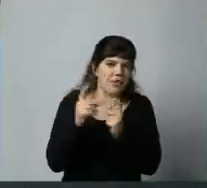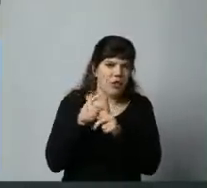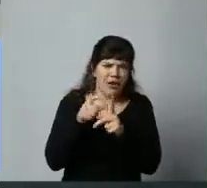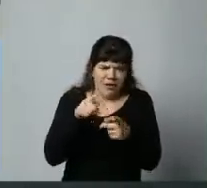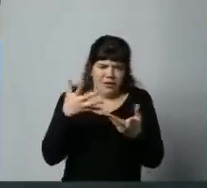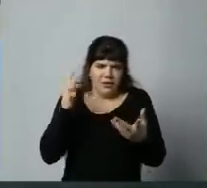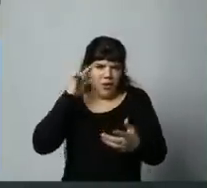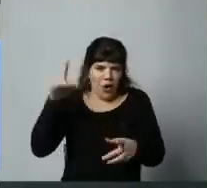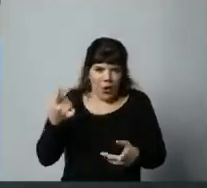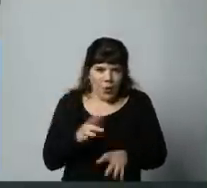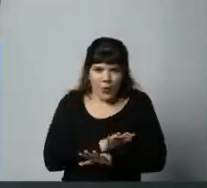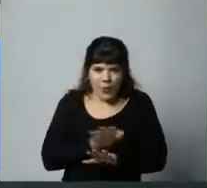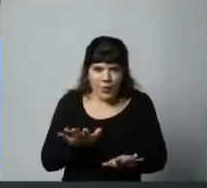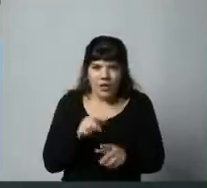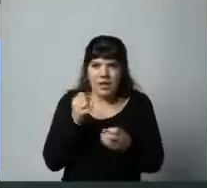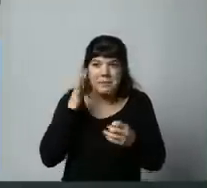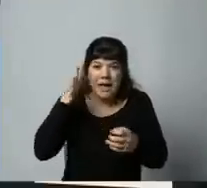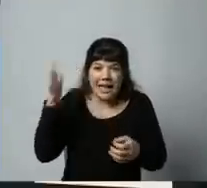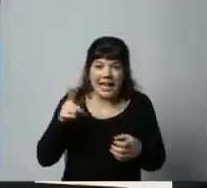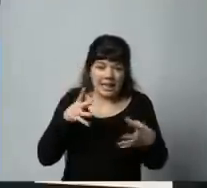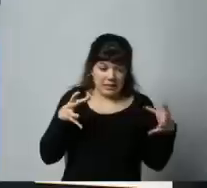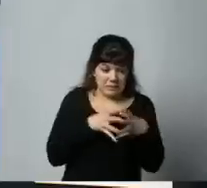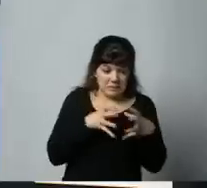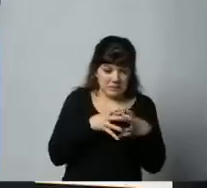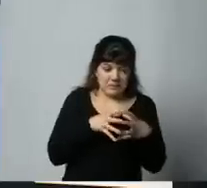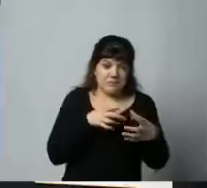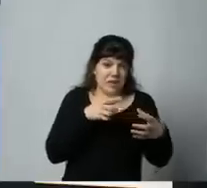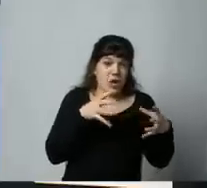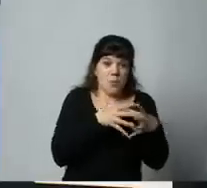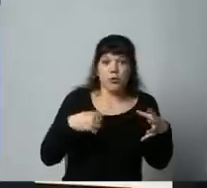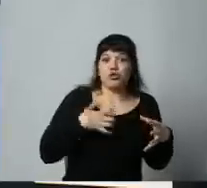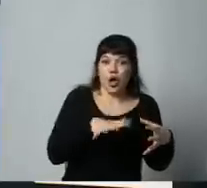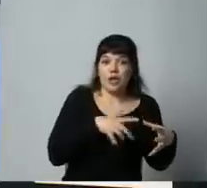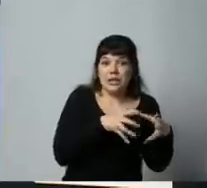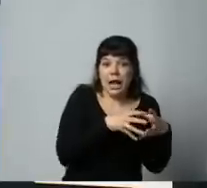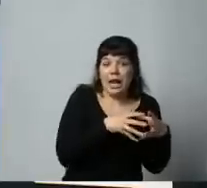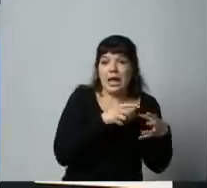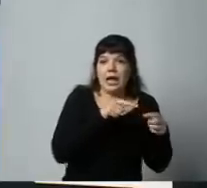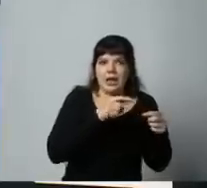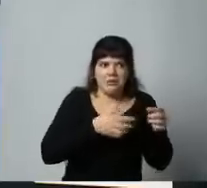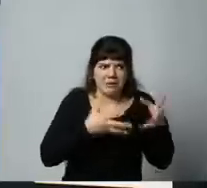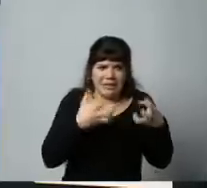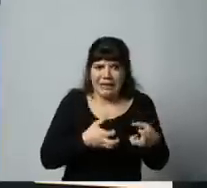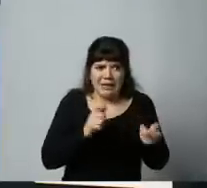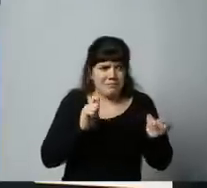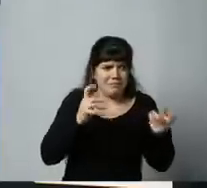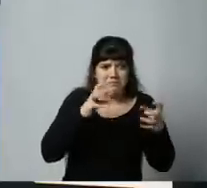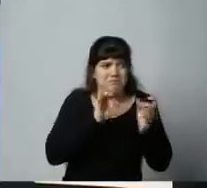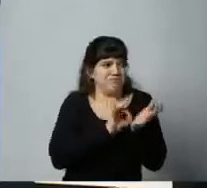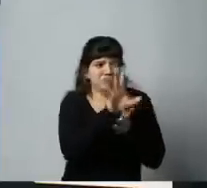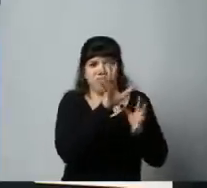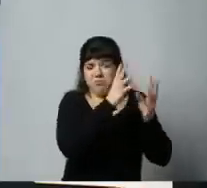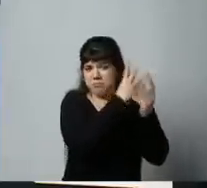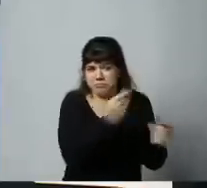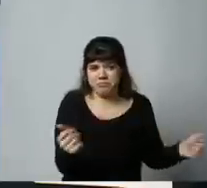hablando que una persona un partido que además es el que marcha primero en las encuestas lo van a tratar de proscribir porque el candidato